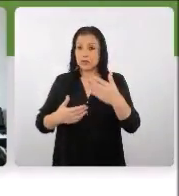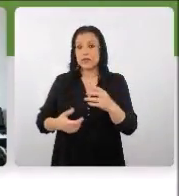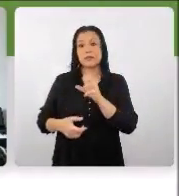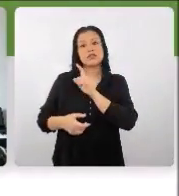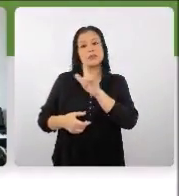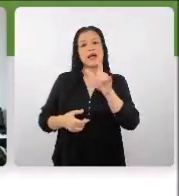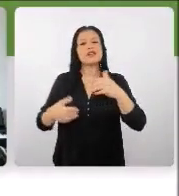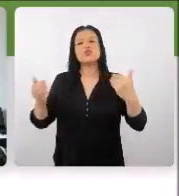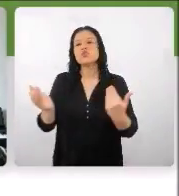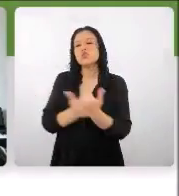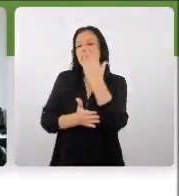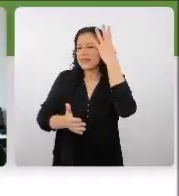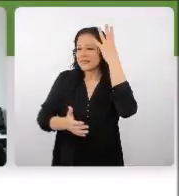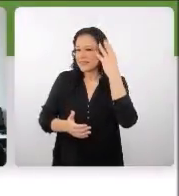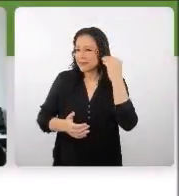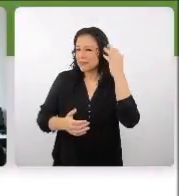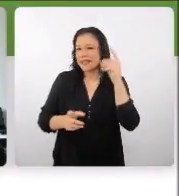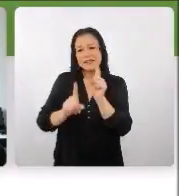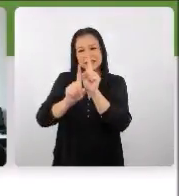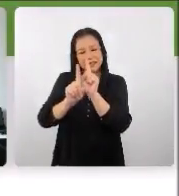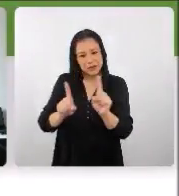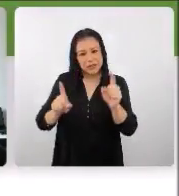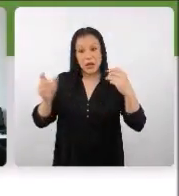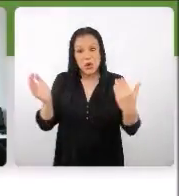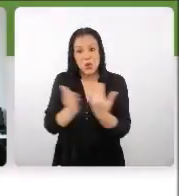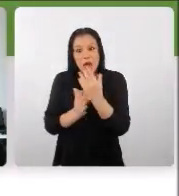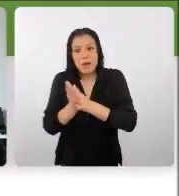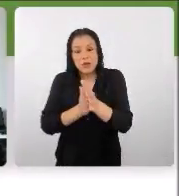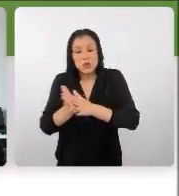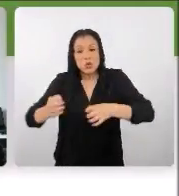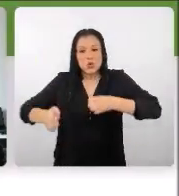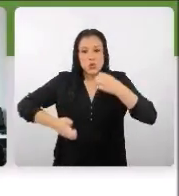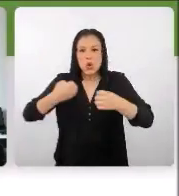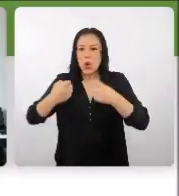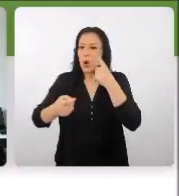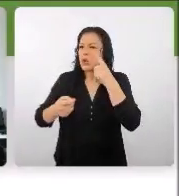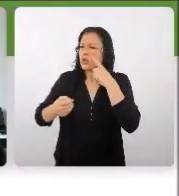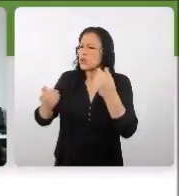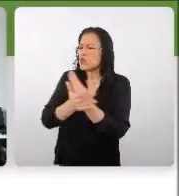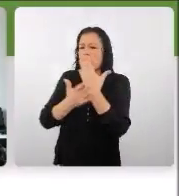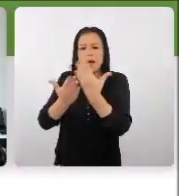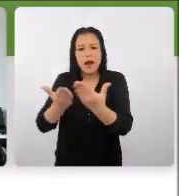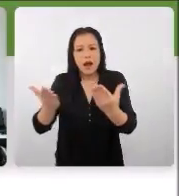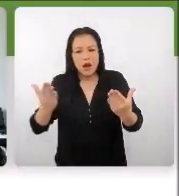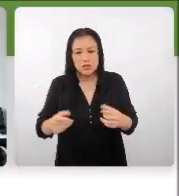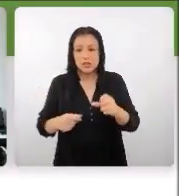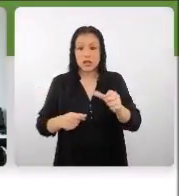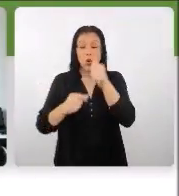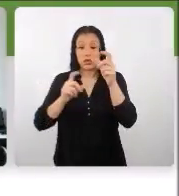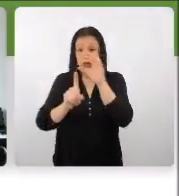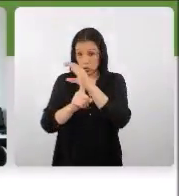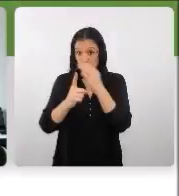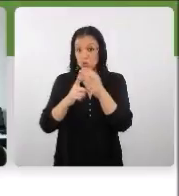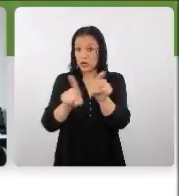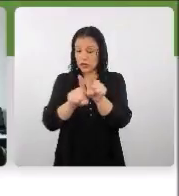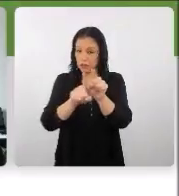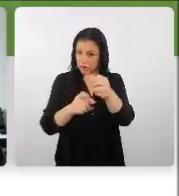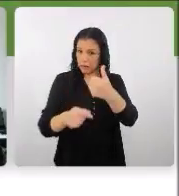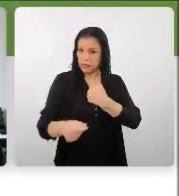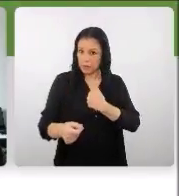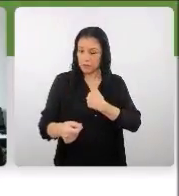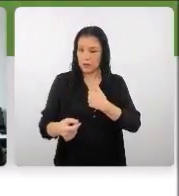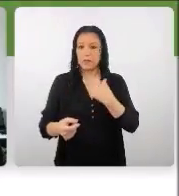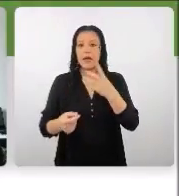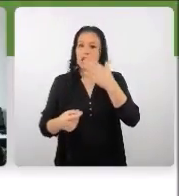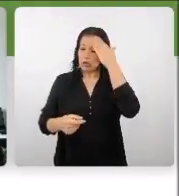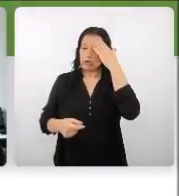vivir nuevas experiencias, nuevas aventuras, conocer nuevas cosas, tanto de otras culturas como de mí mismo. Sé que Perú